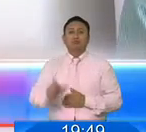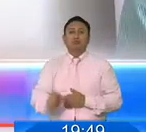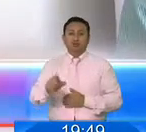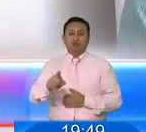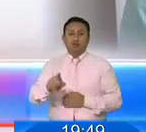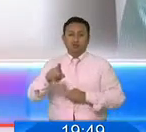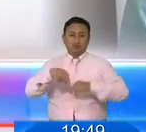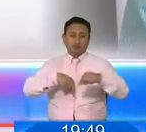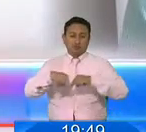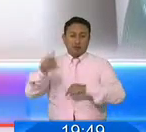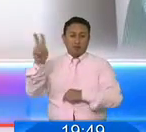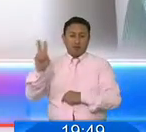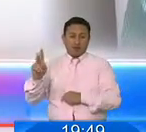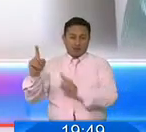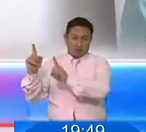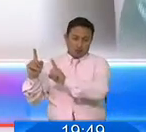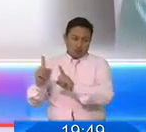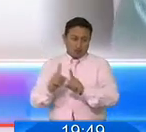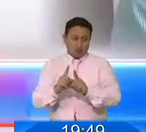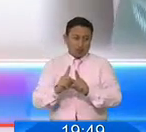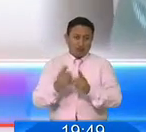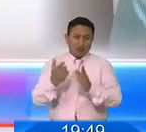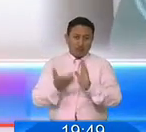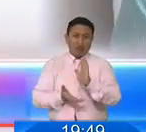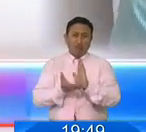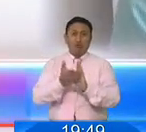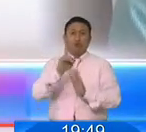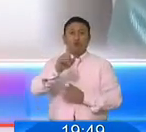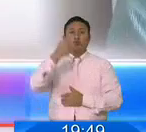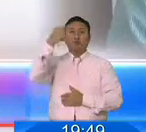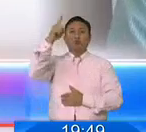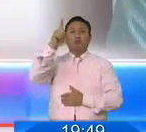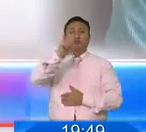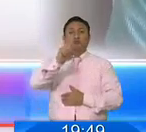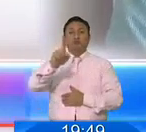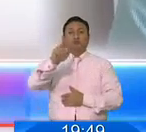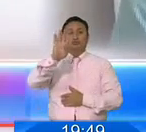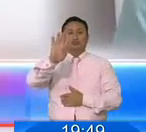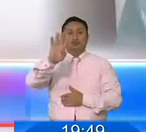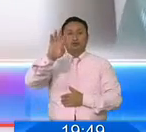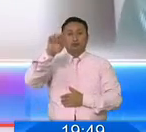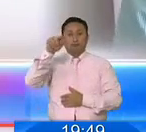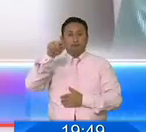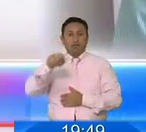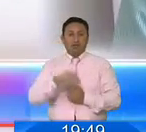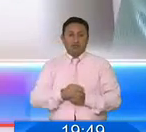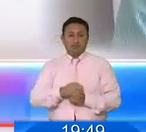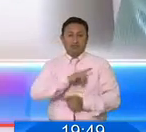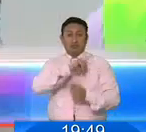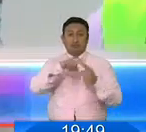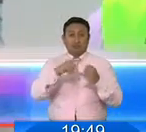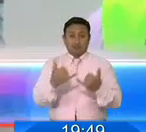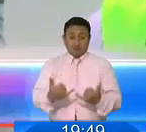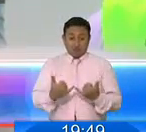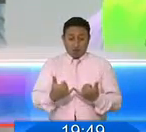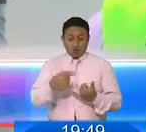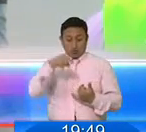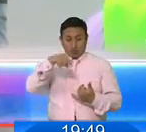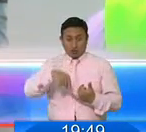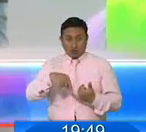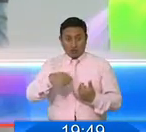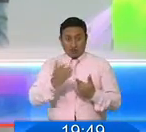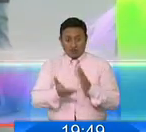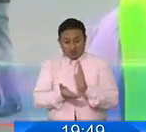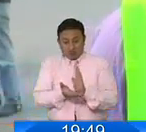movilidad humana de origen venezolano superó los 1 millón 114 mil es decir hasta la presente fecha o hemos tenido un